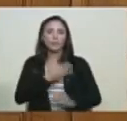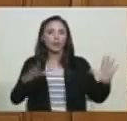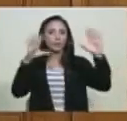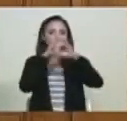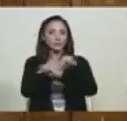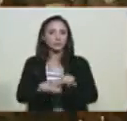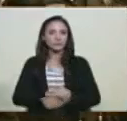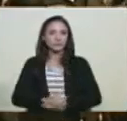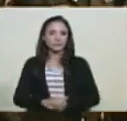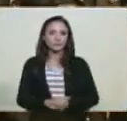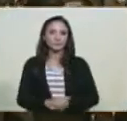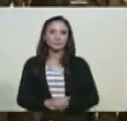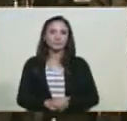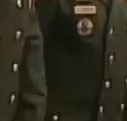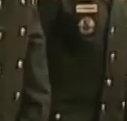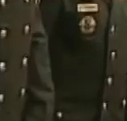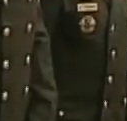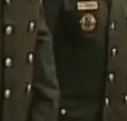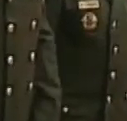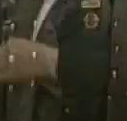noches.